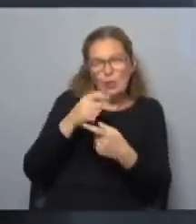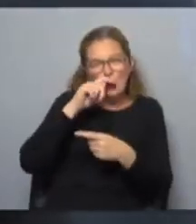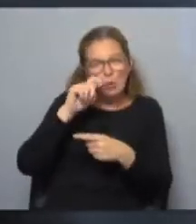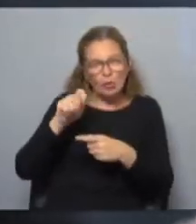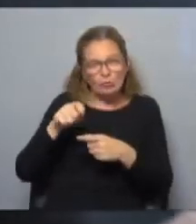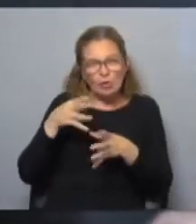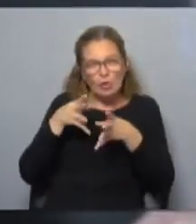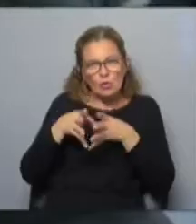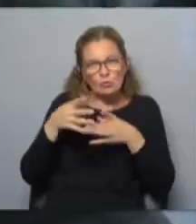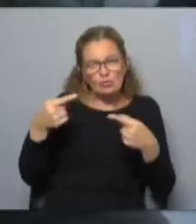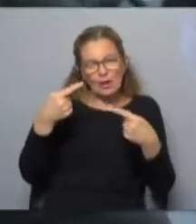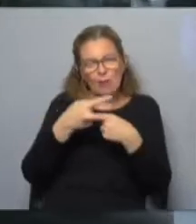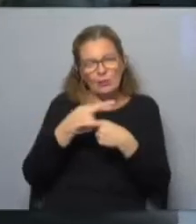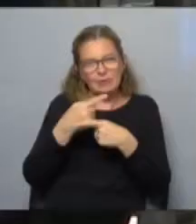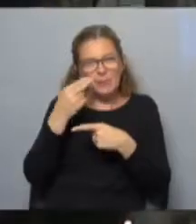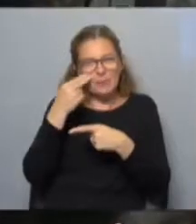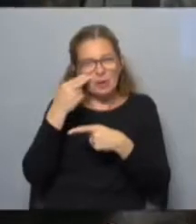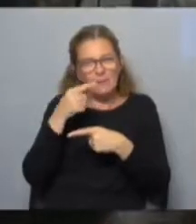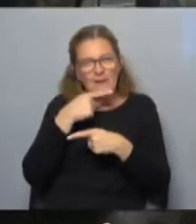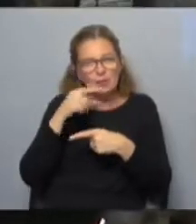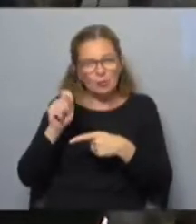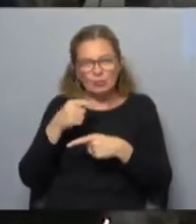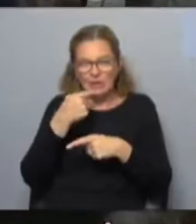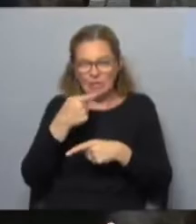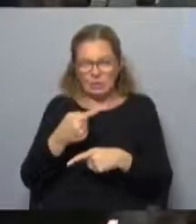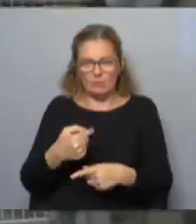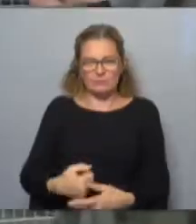en su lucha contra la agresión rusa según manifestó.